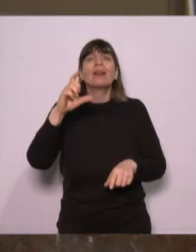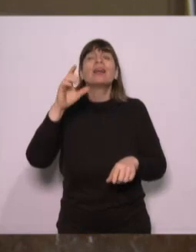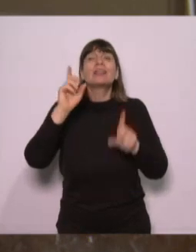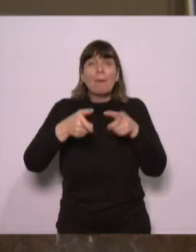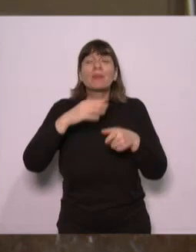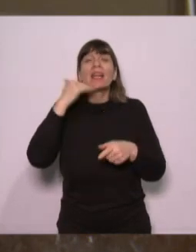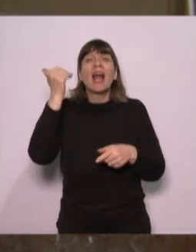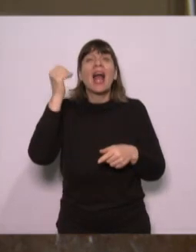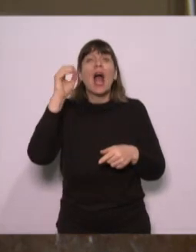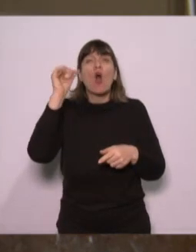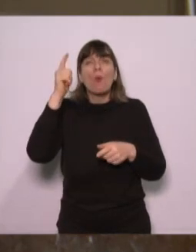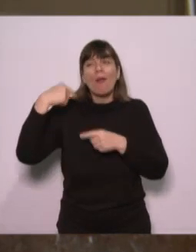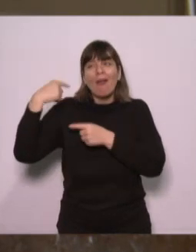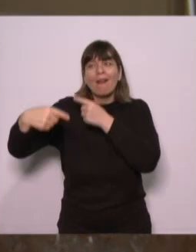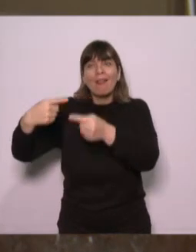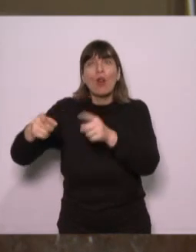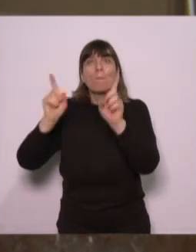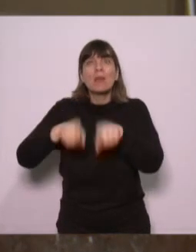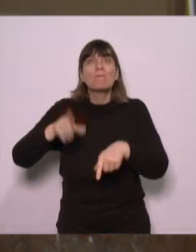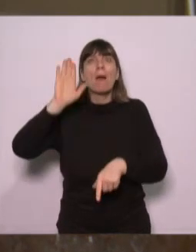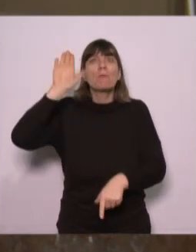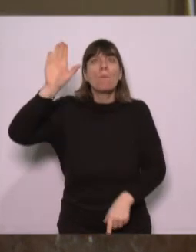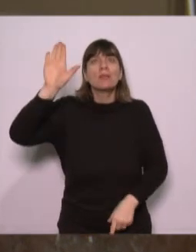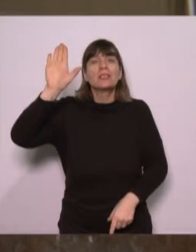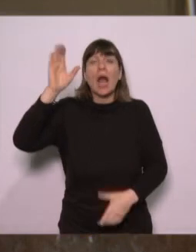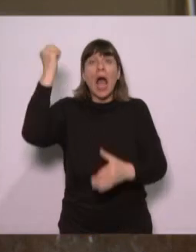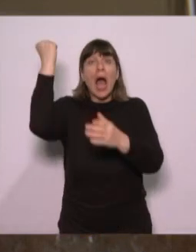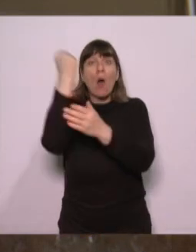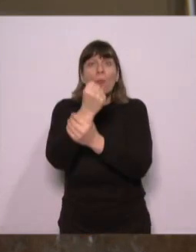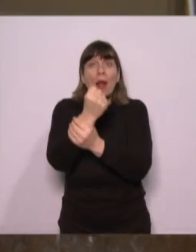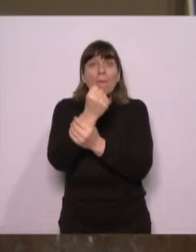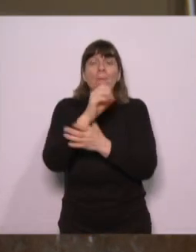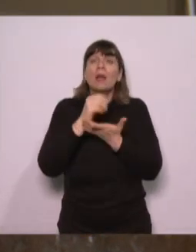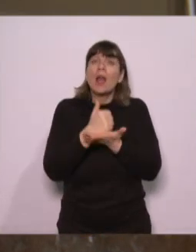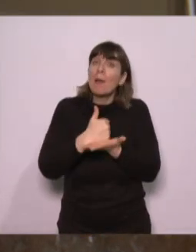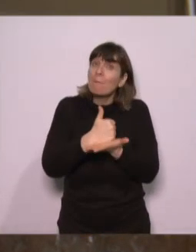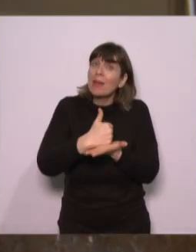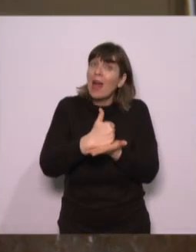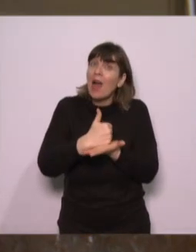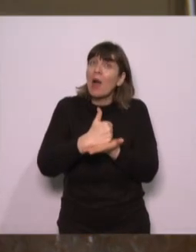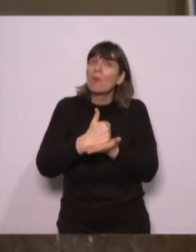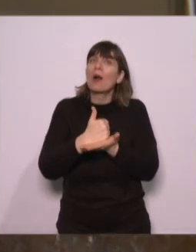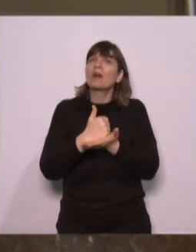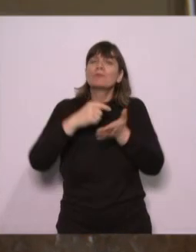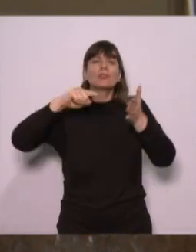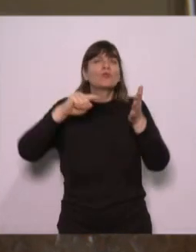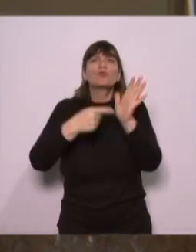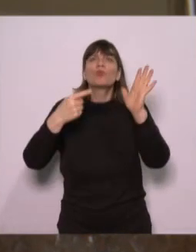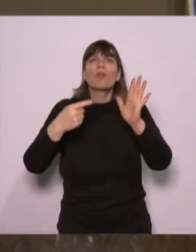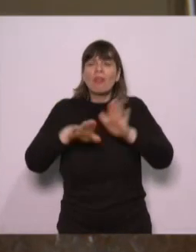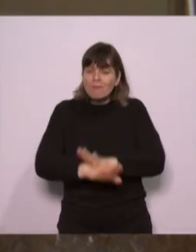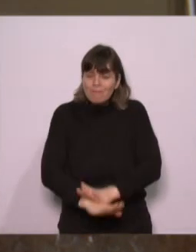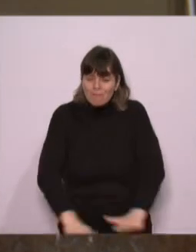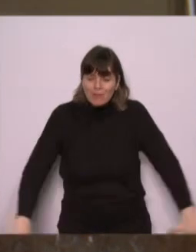herederos con él de la misma promesa. Porque Abraham esperaba aquella ciudad de